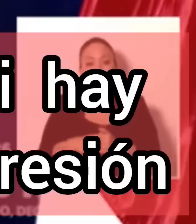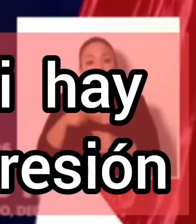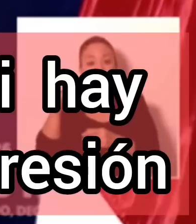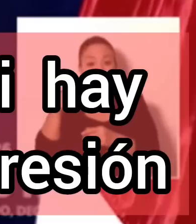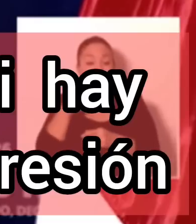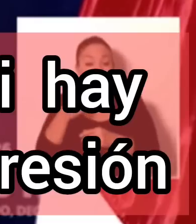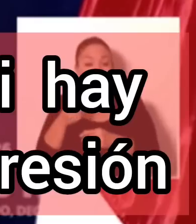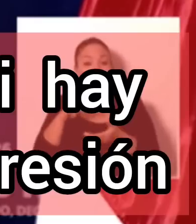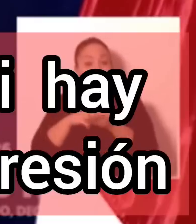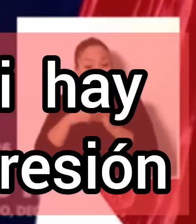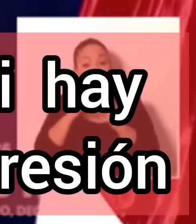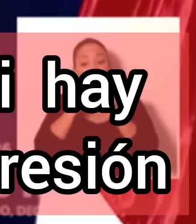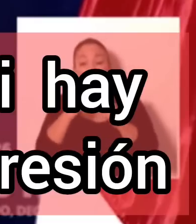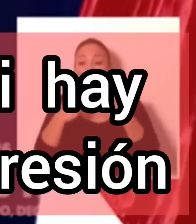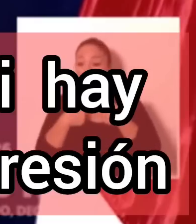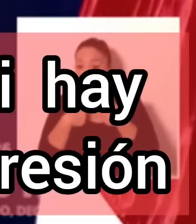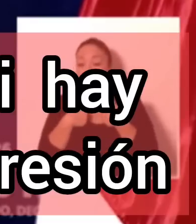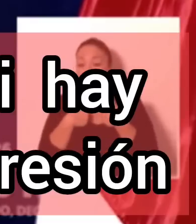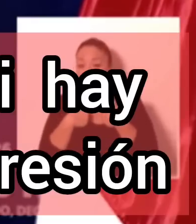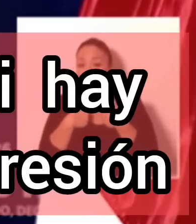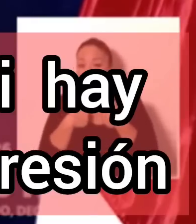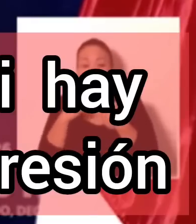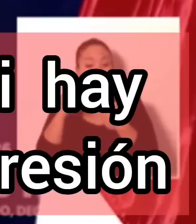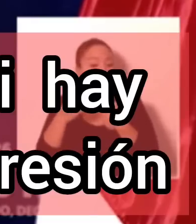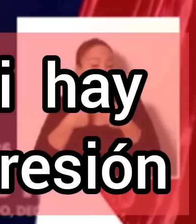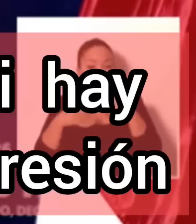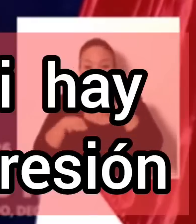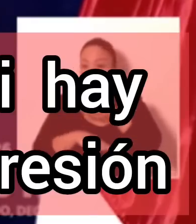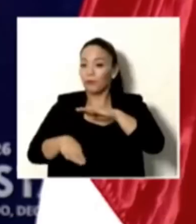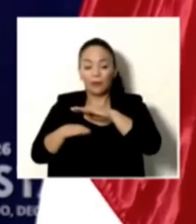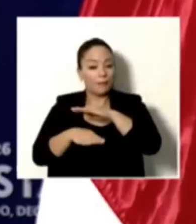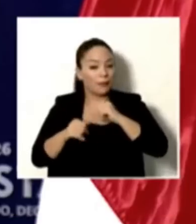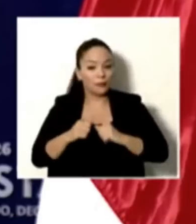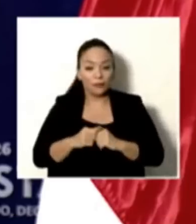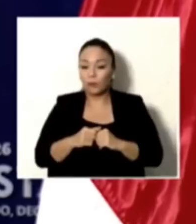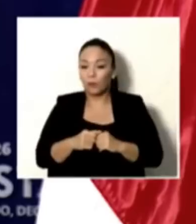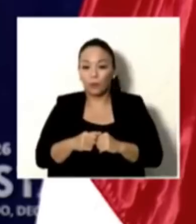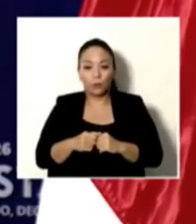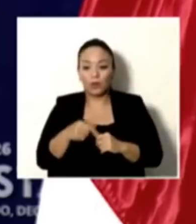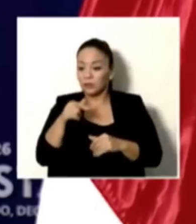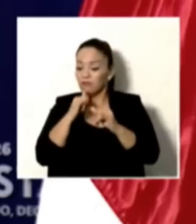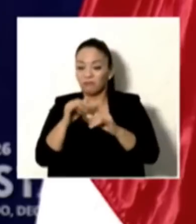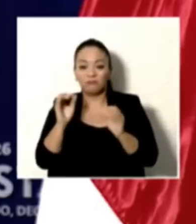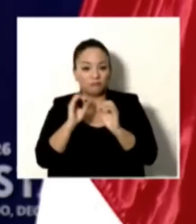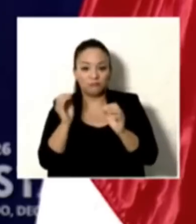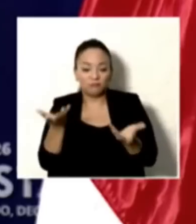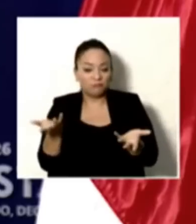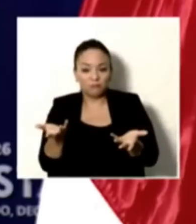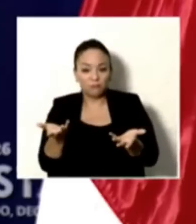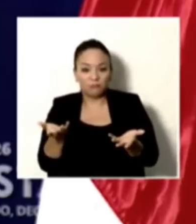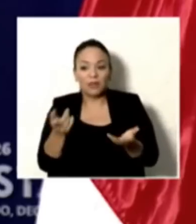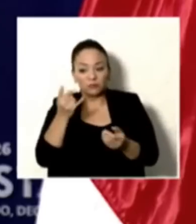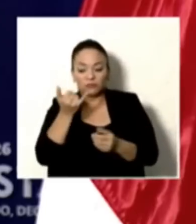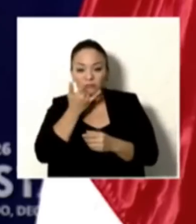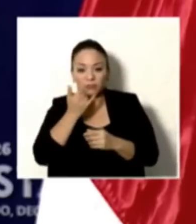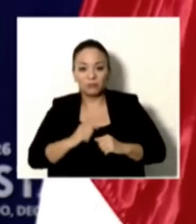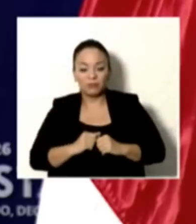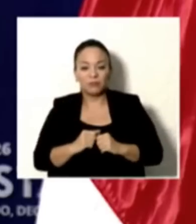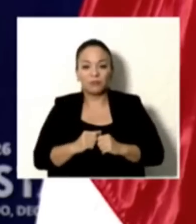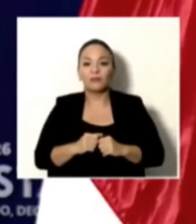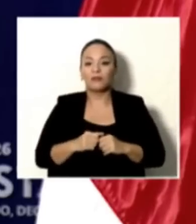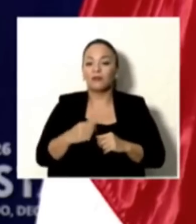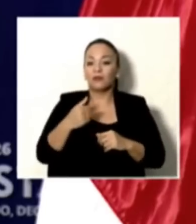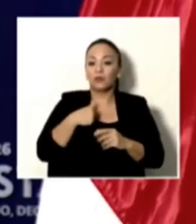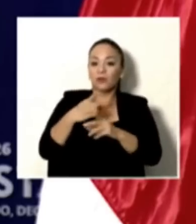es una acusación, y es una acusación sin fundamento y errónea. Para que no sea yo el que se la voy a defender, que sea